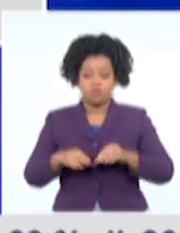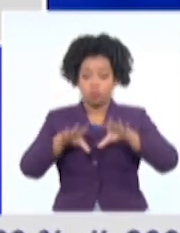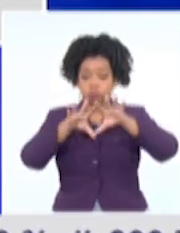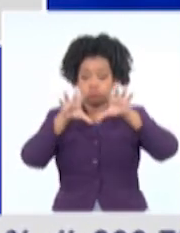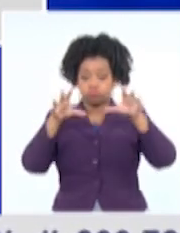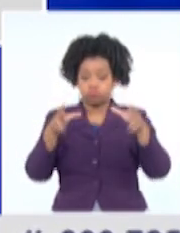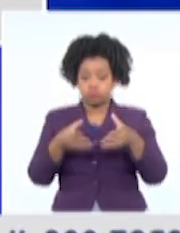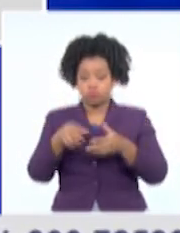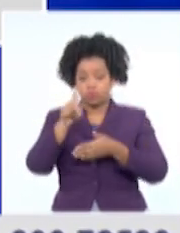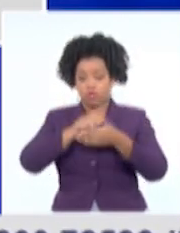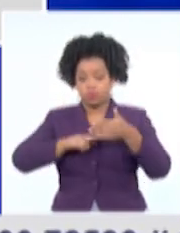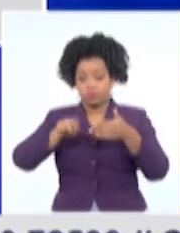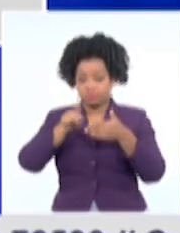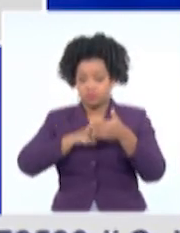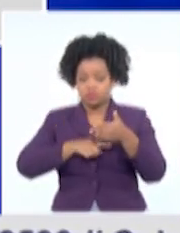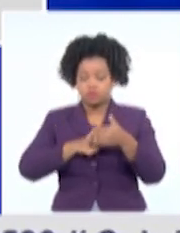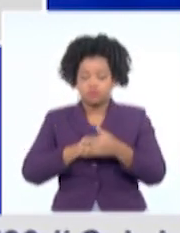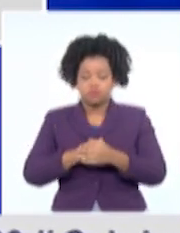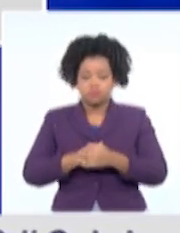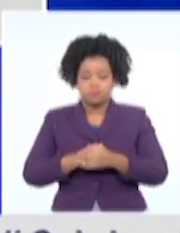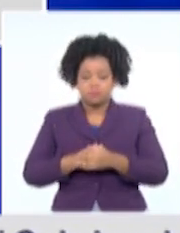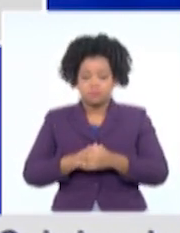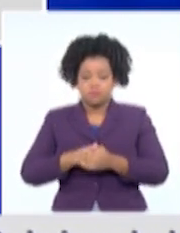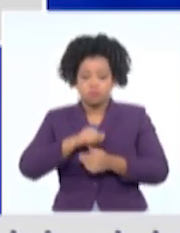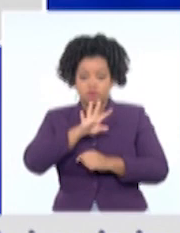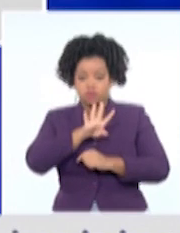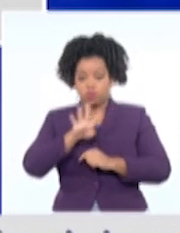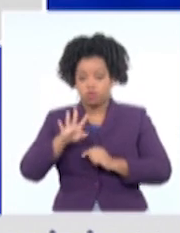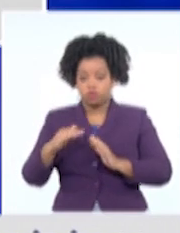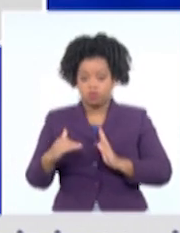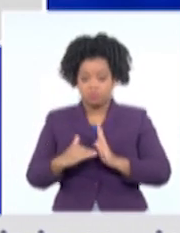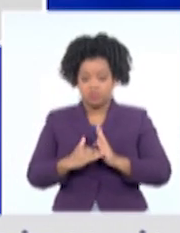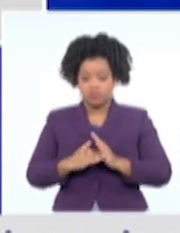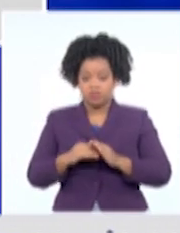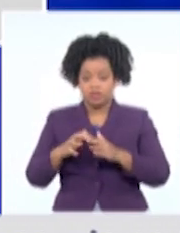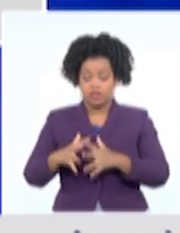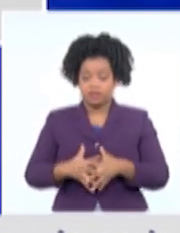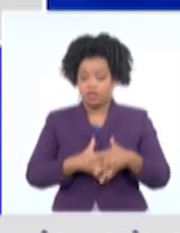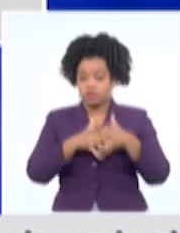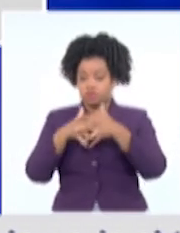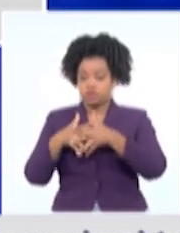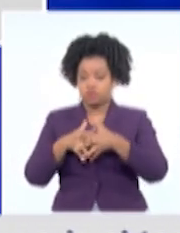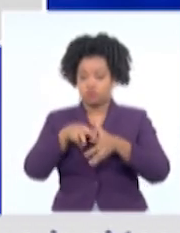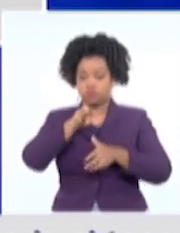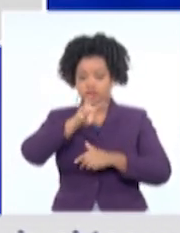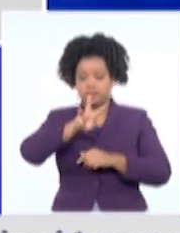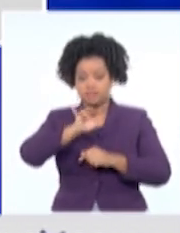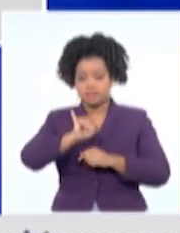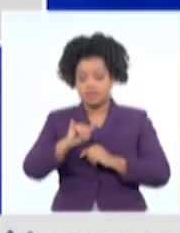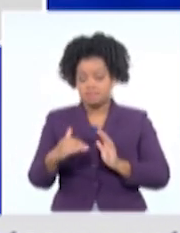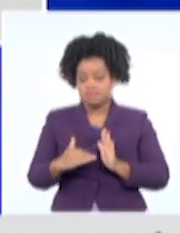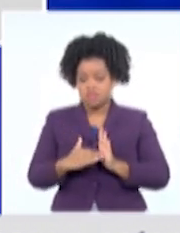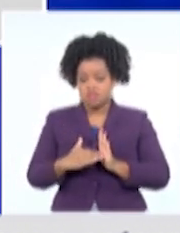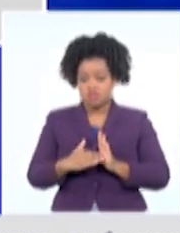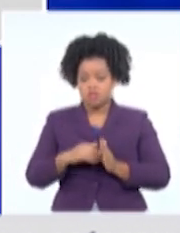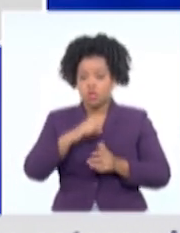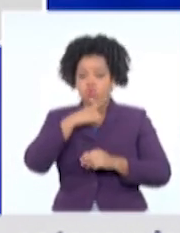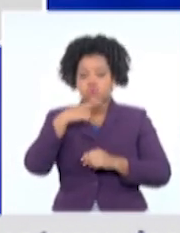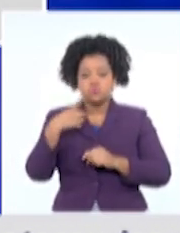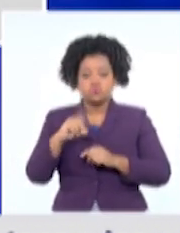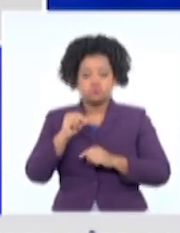Reino Unido con más de 44.000, Estados Unidos más de 36.000, Rusia más